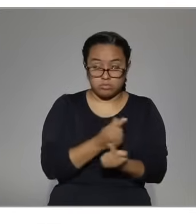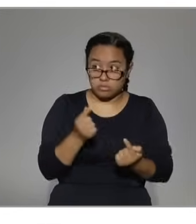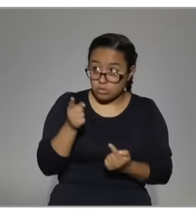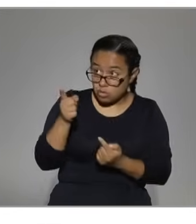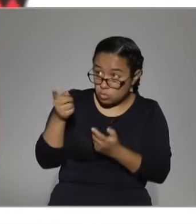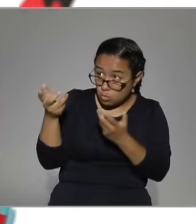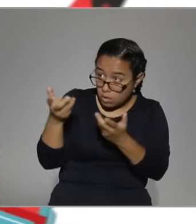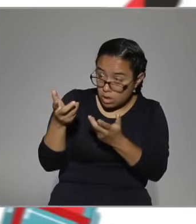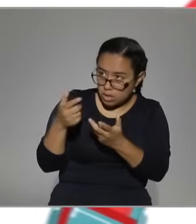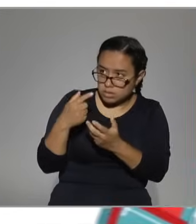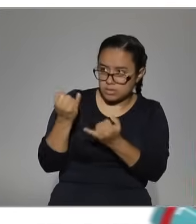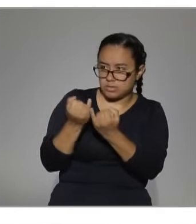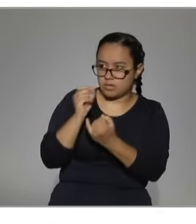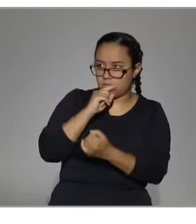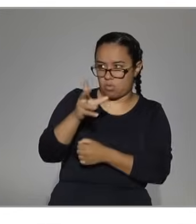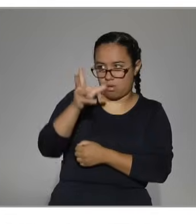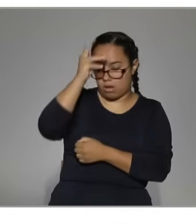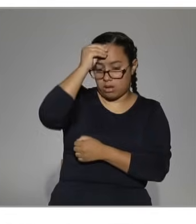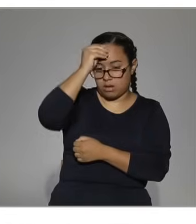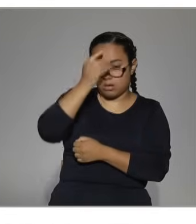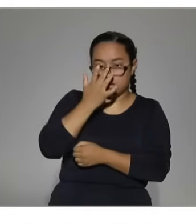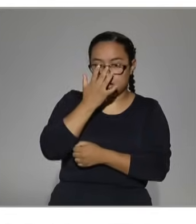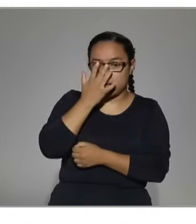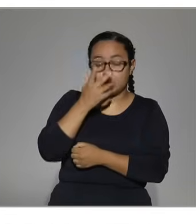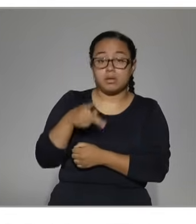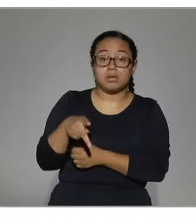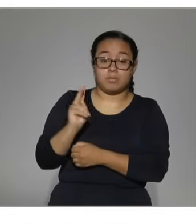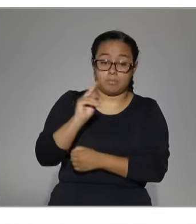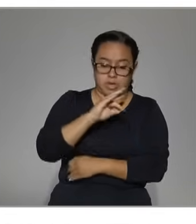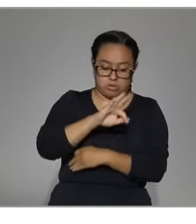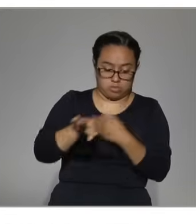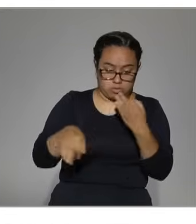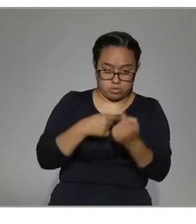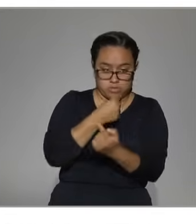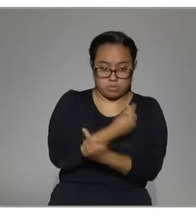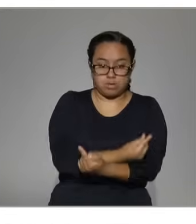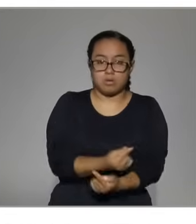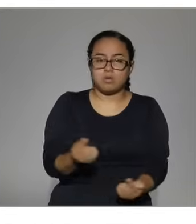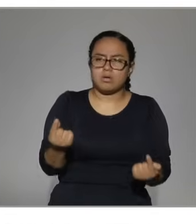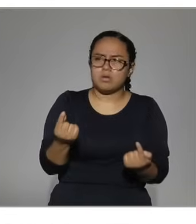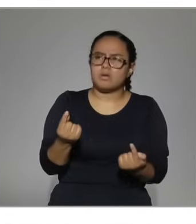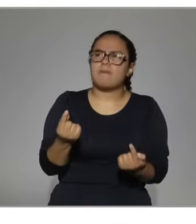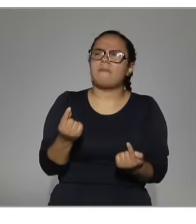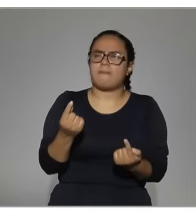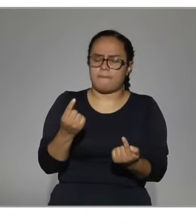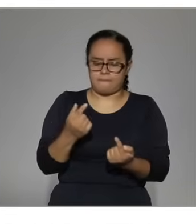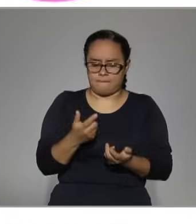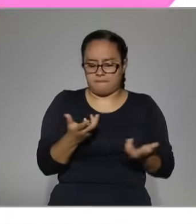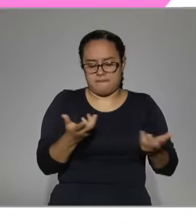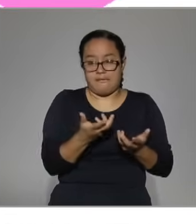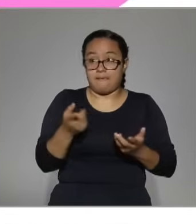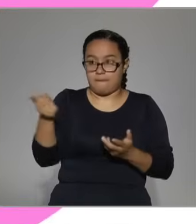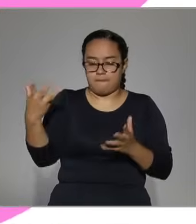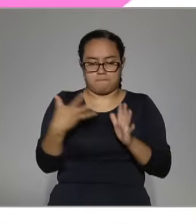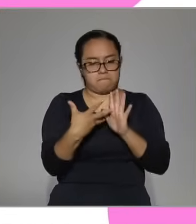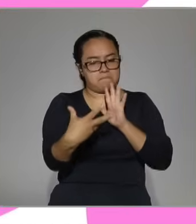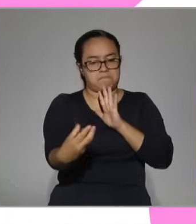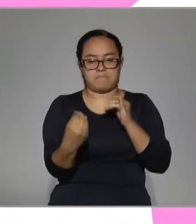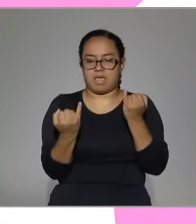hacen lo que dices. Pero todos los niños hacen lo que haces.